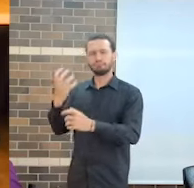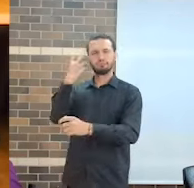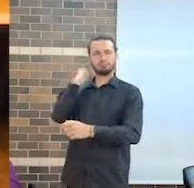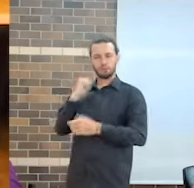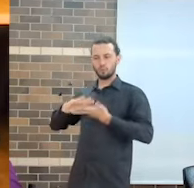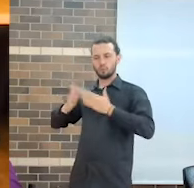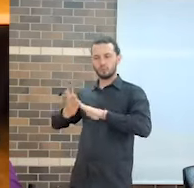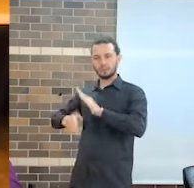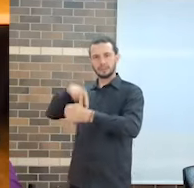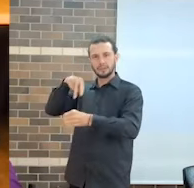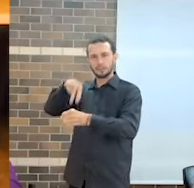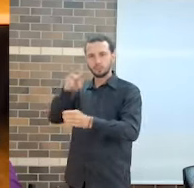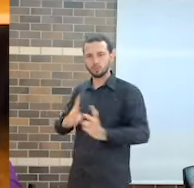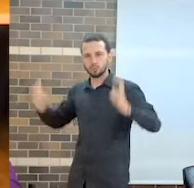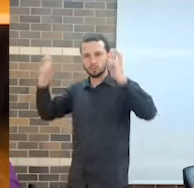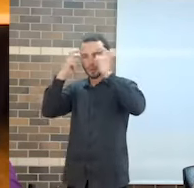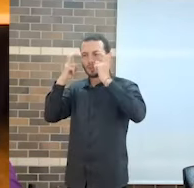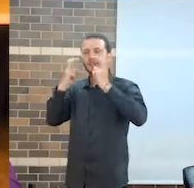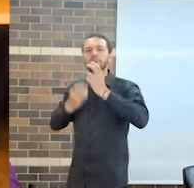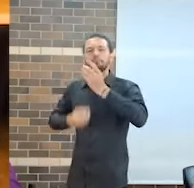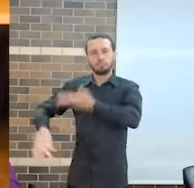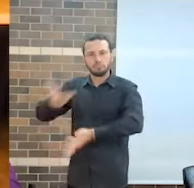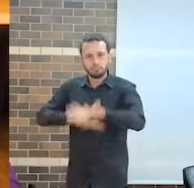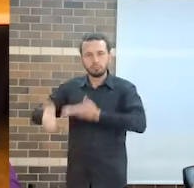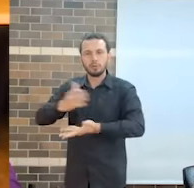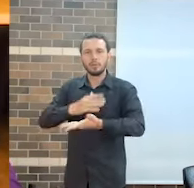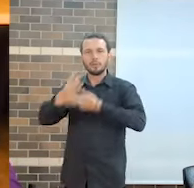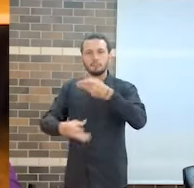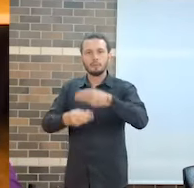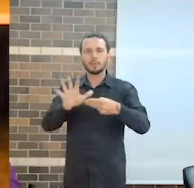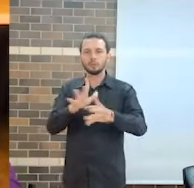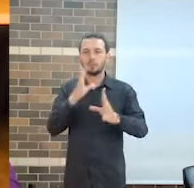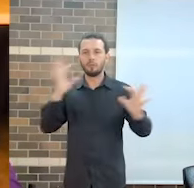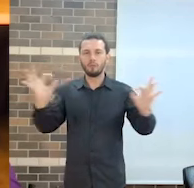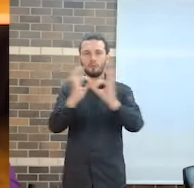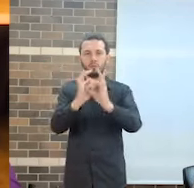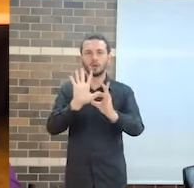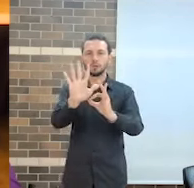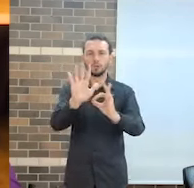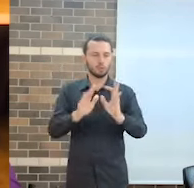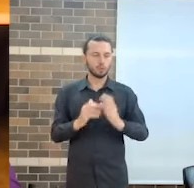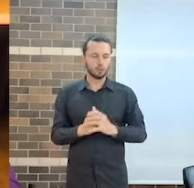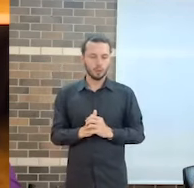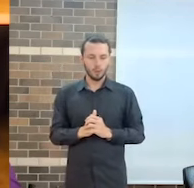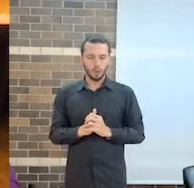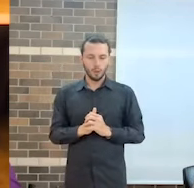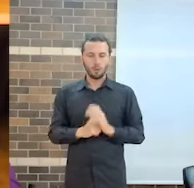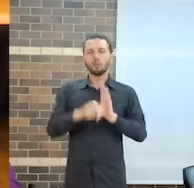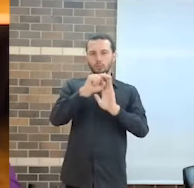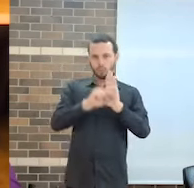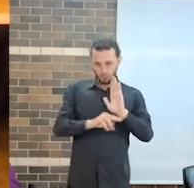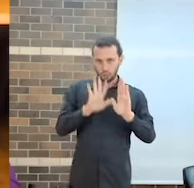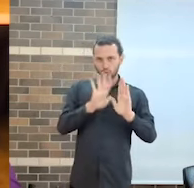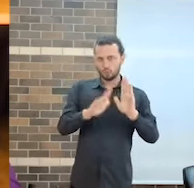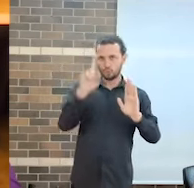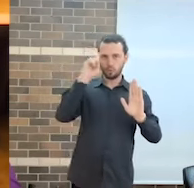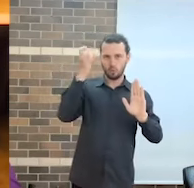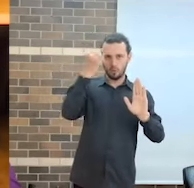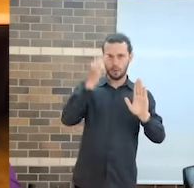y también estoy acompañando todo el enfoque étnico de una política que está trabajando el gobierno, que es la